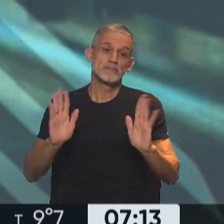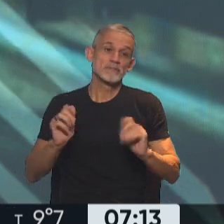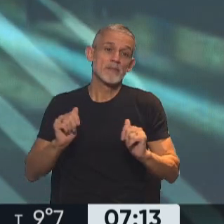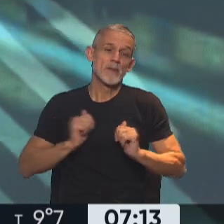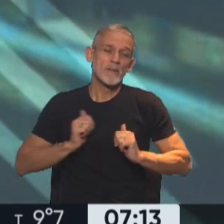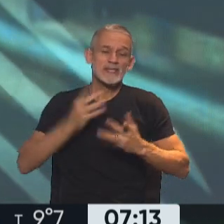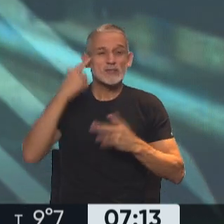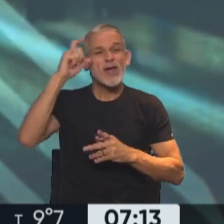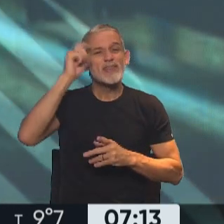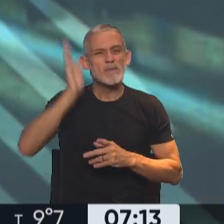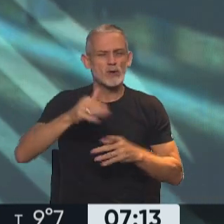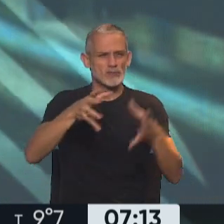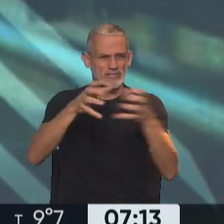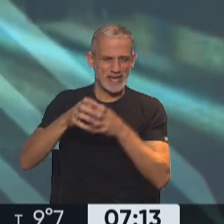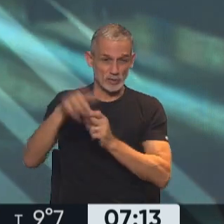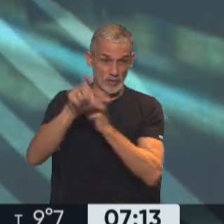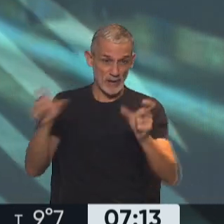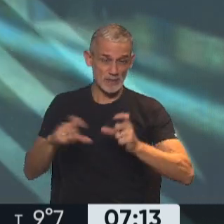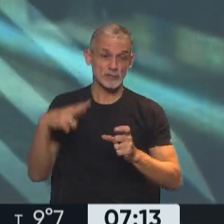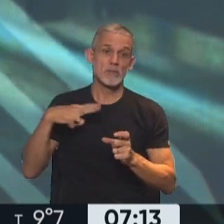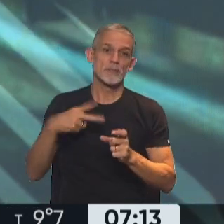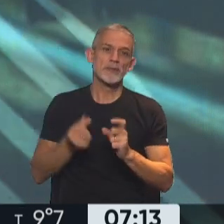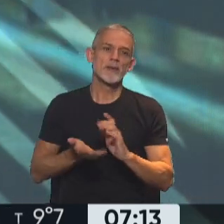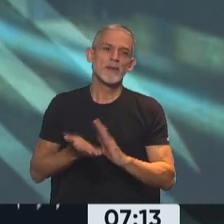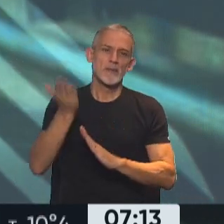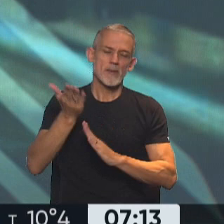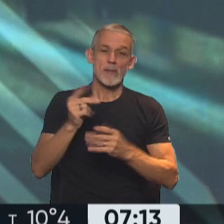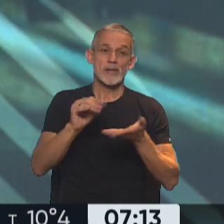el 10% de la población a la que le van a